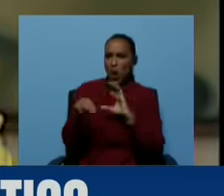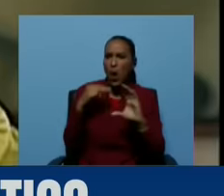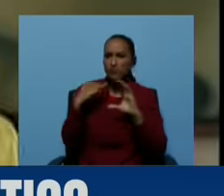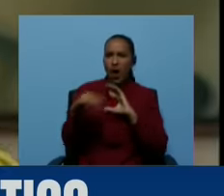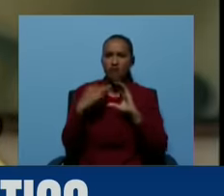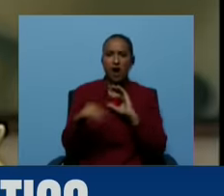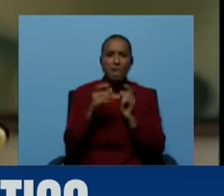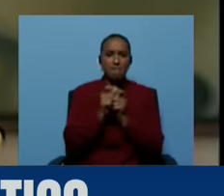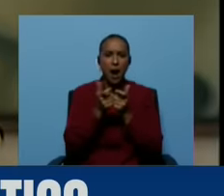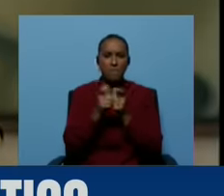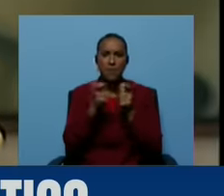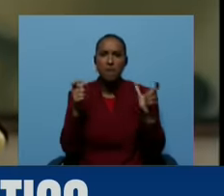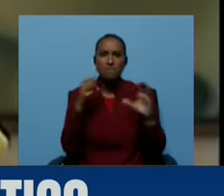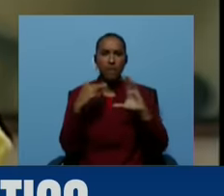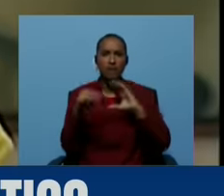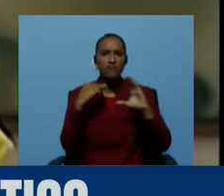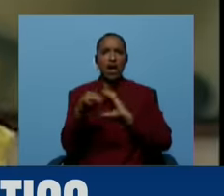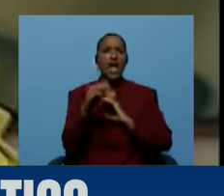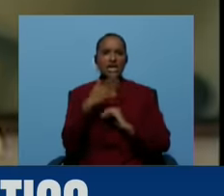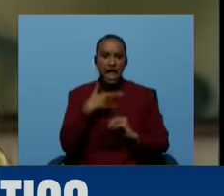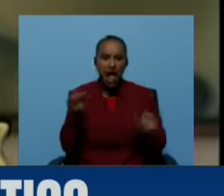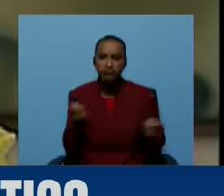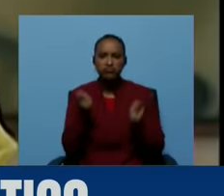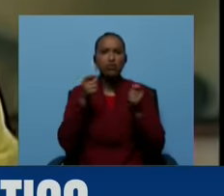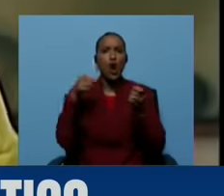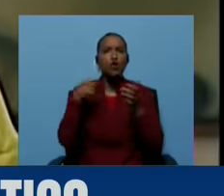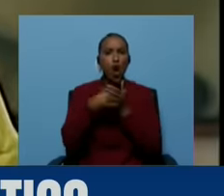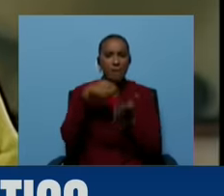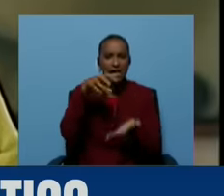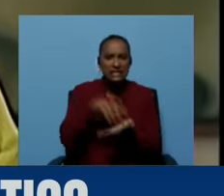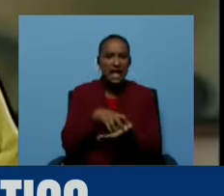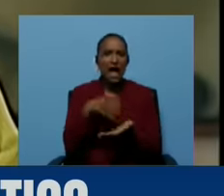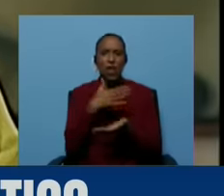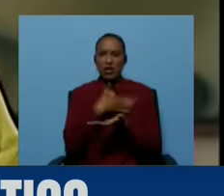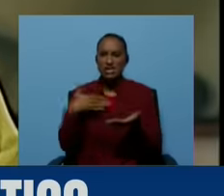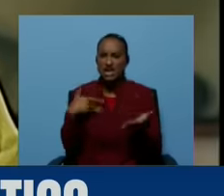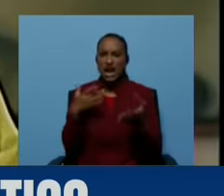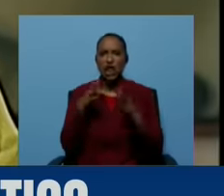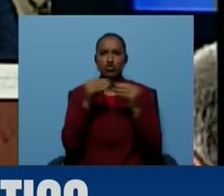insurgencia, a promover golpes de Estado, ataques fascistas.